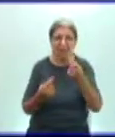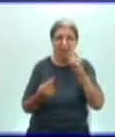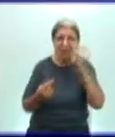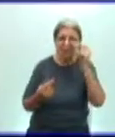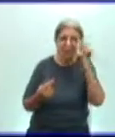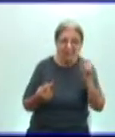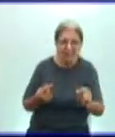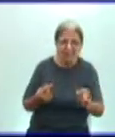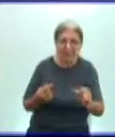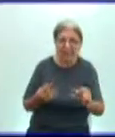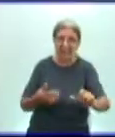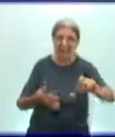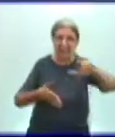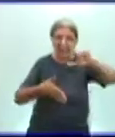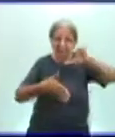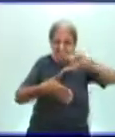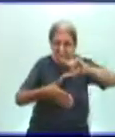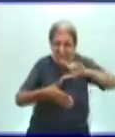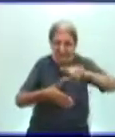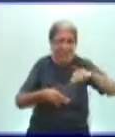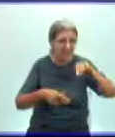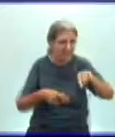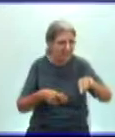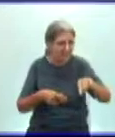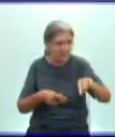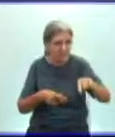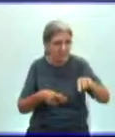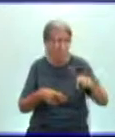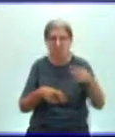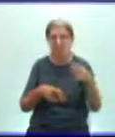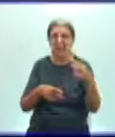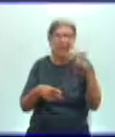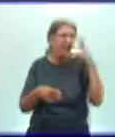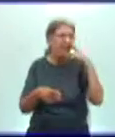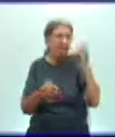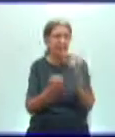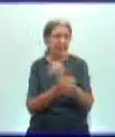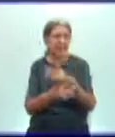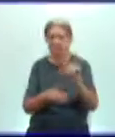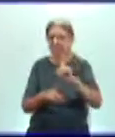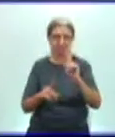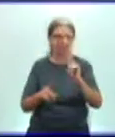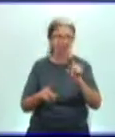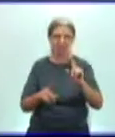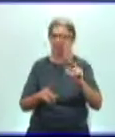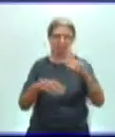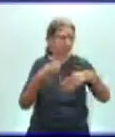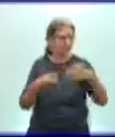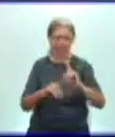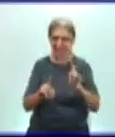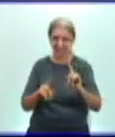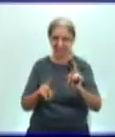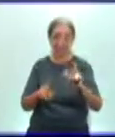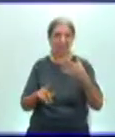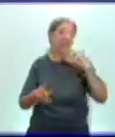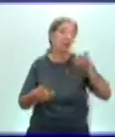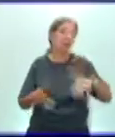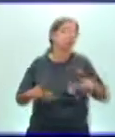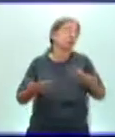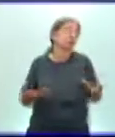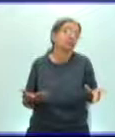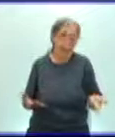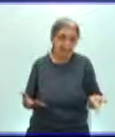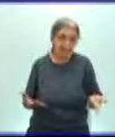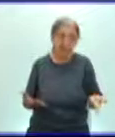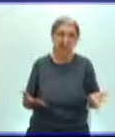En América el mestizaje no es un problema. El mestizaje es una de nuestras virtudes. Es más, el problema en